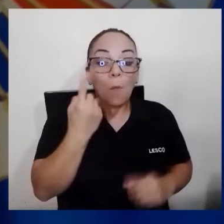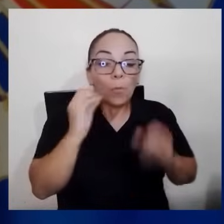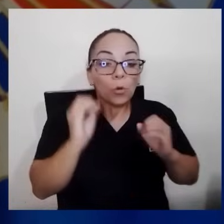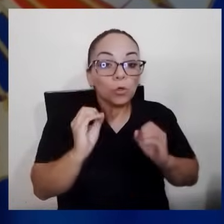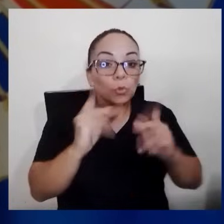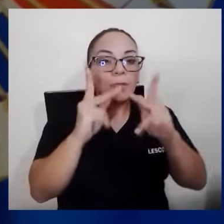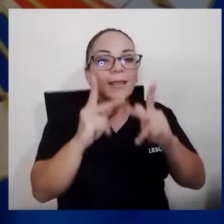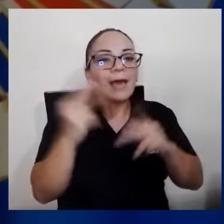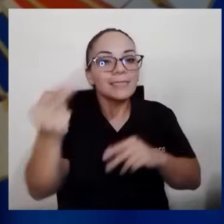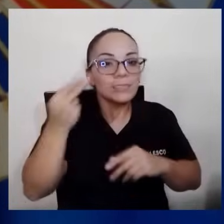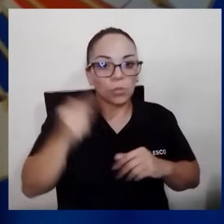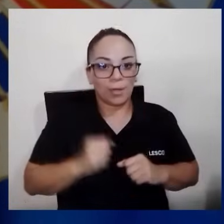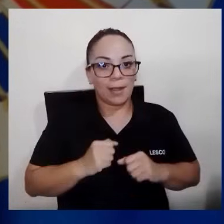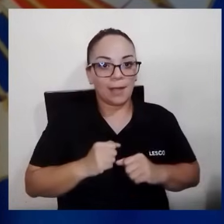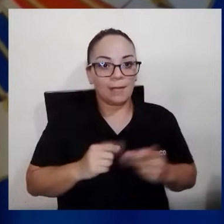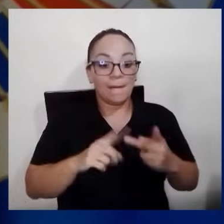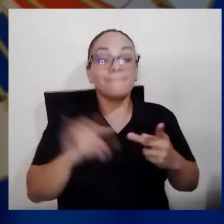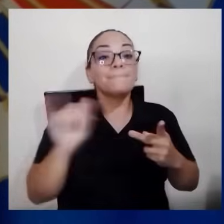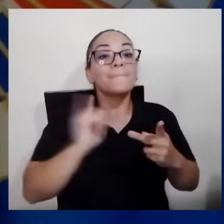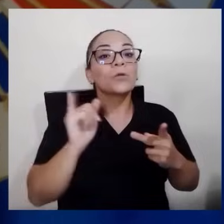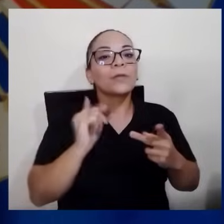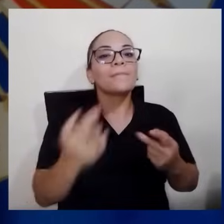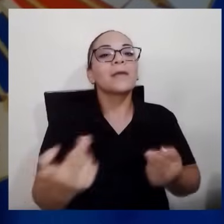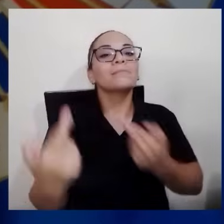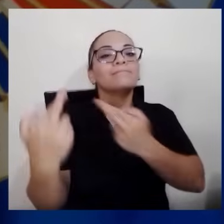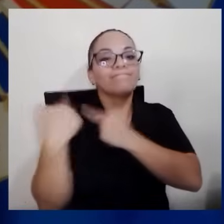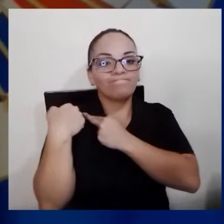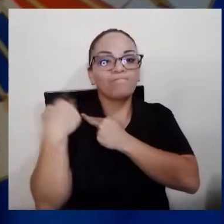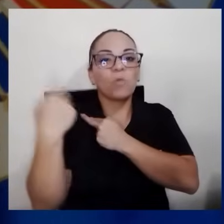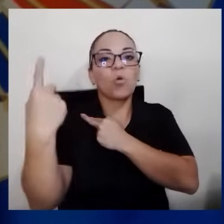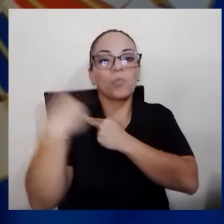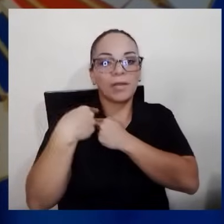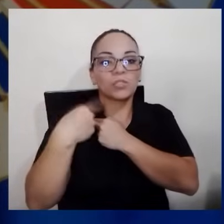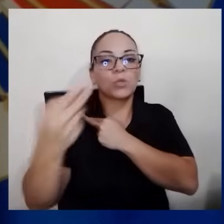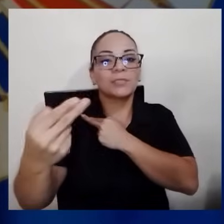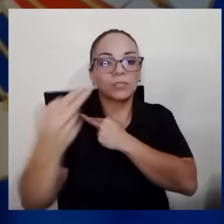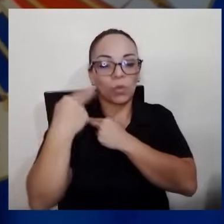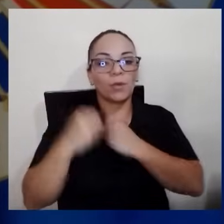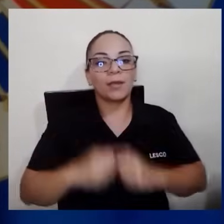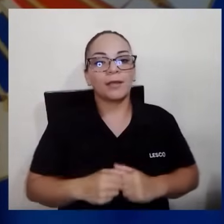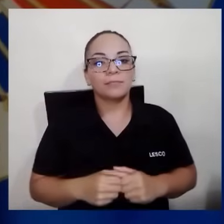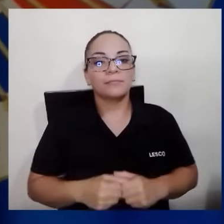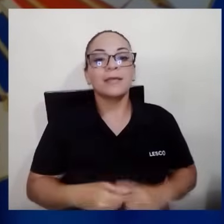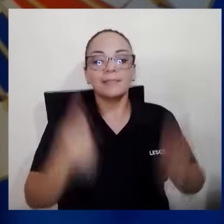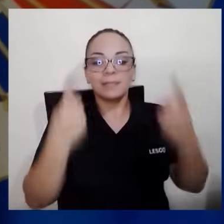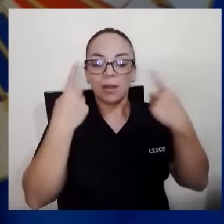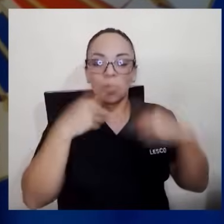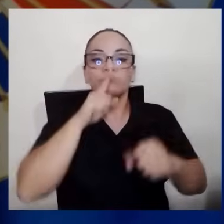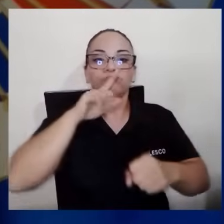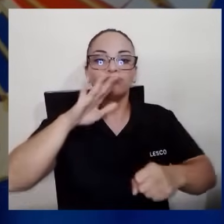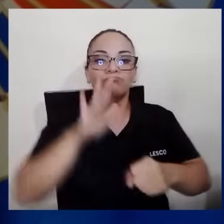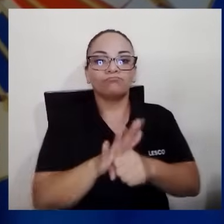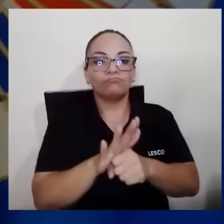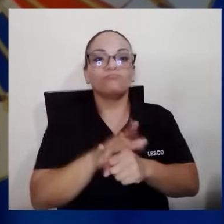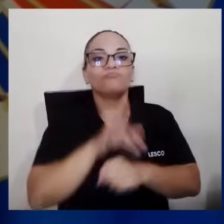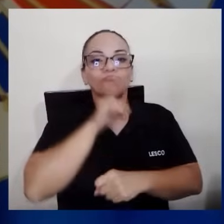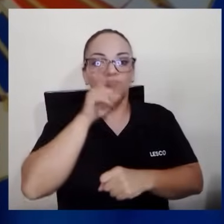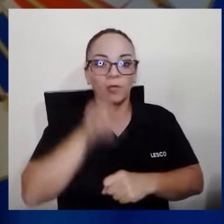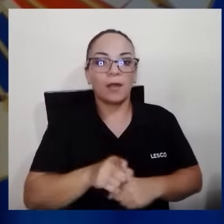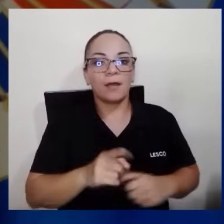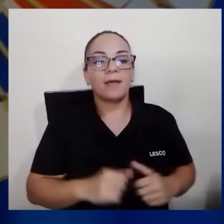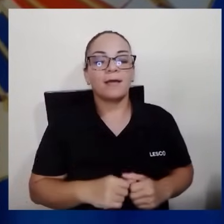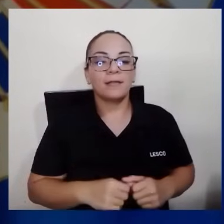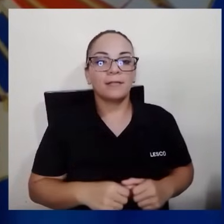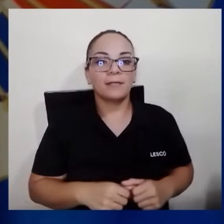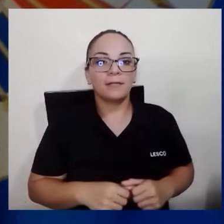obligación histórica de hacer que es esto sea una realidad de convertir a la